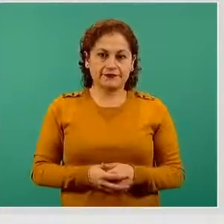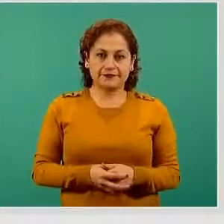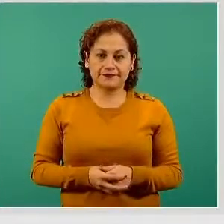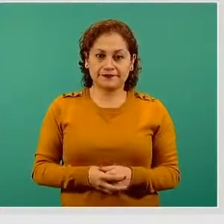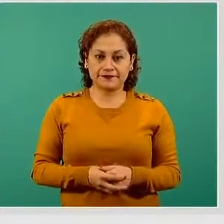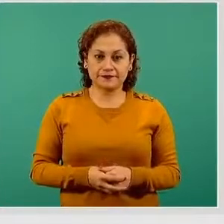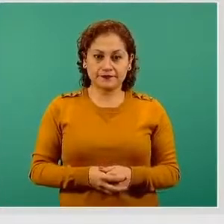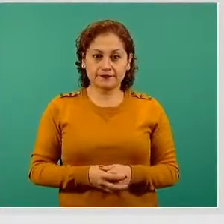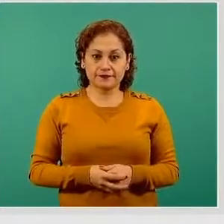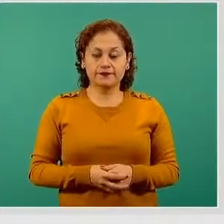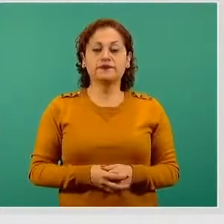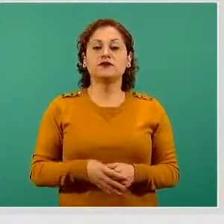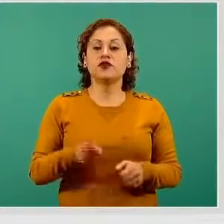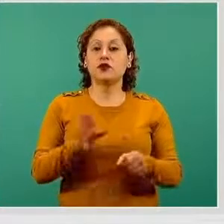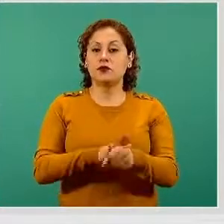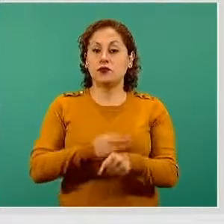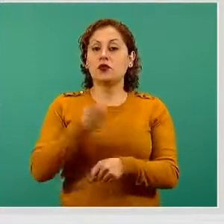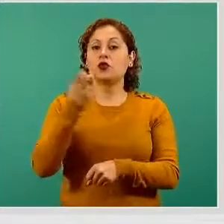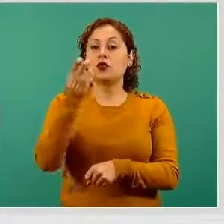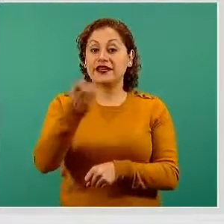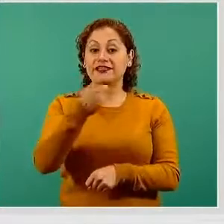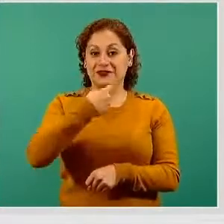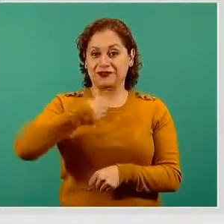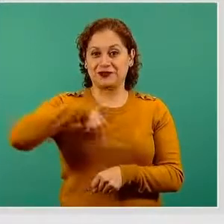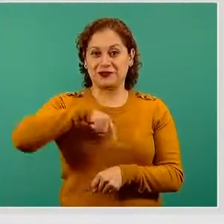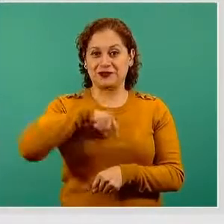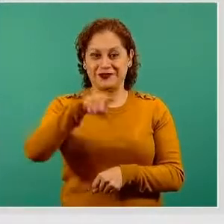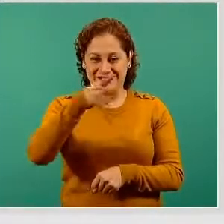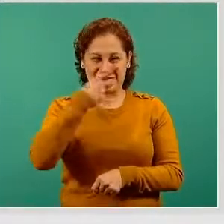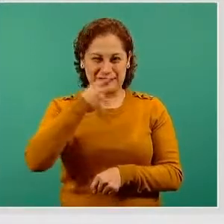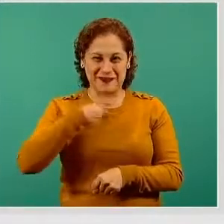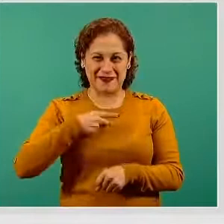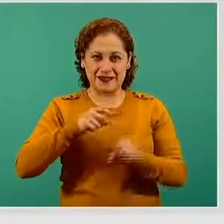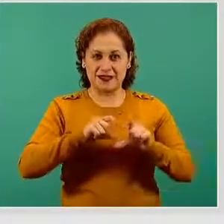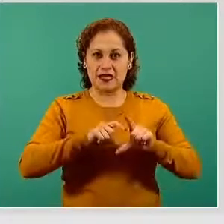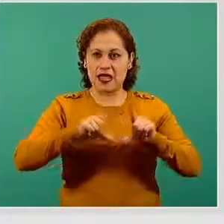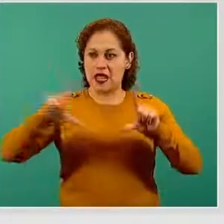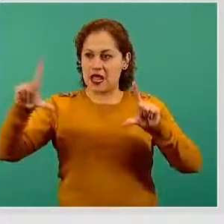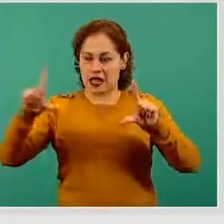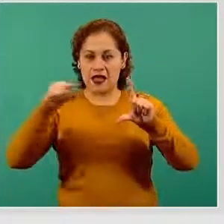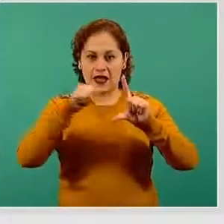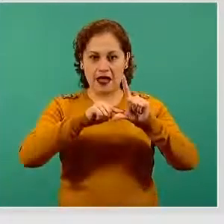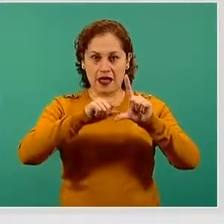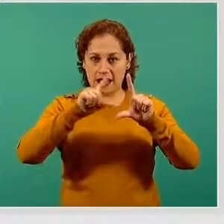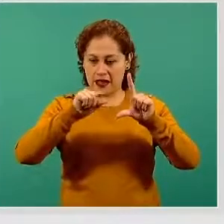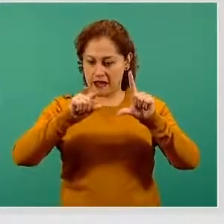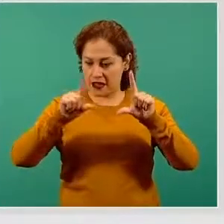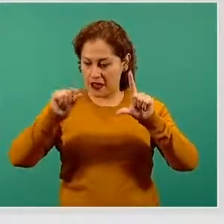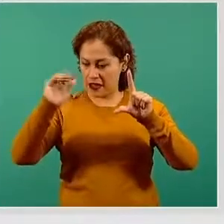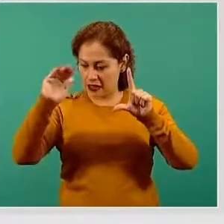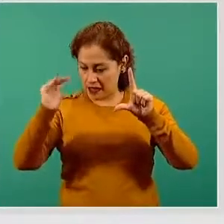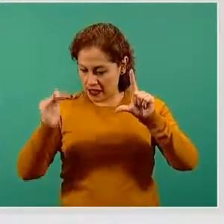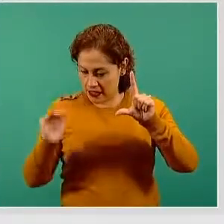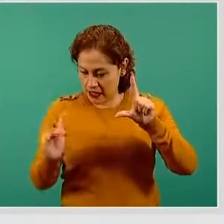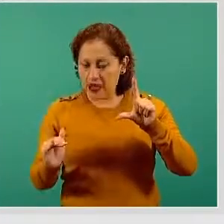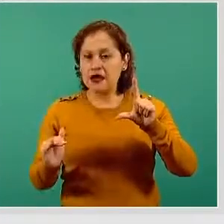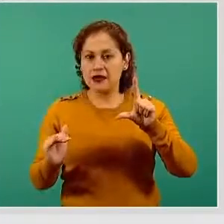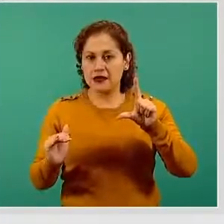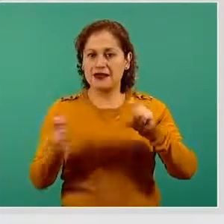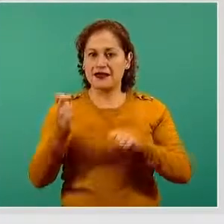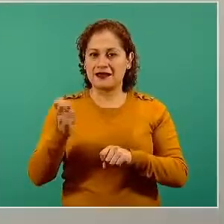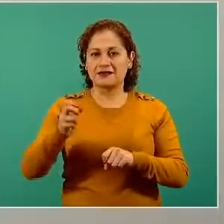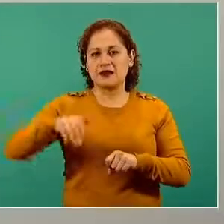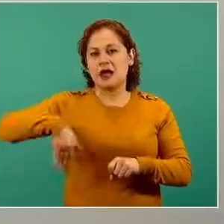que la disminución que hemos visto en últimas semanas ya no tiene la misma intensidad como lo tenía en el mes de enero y principios de